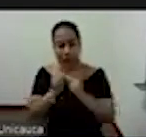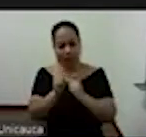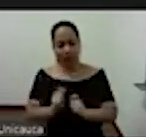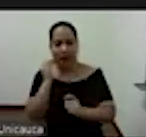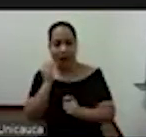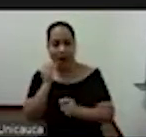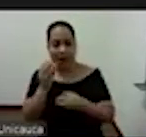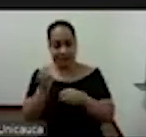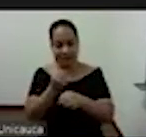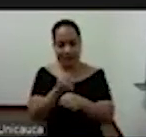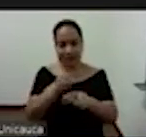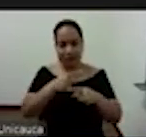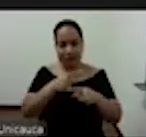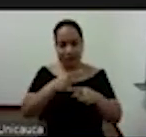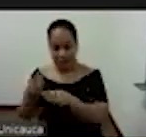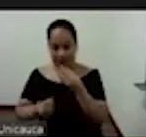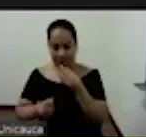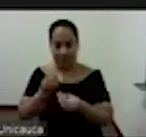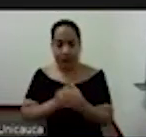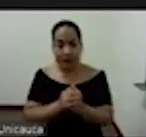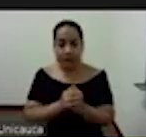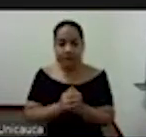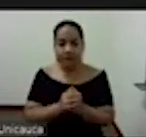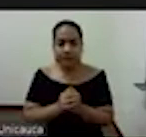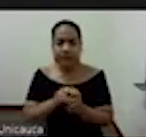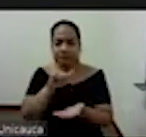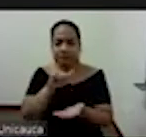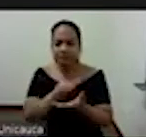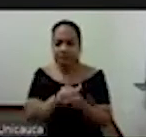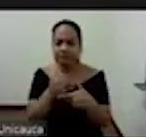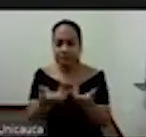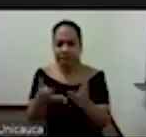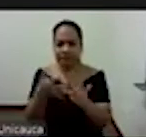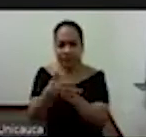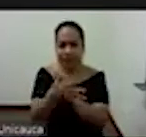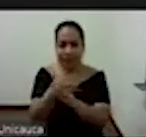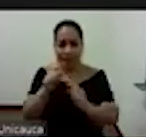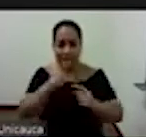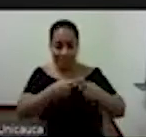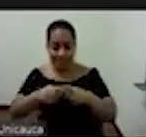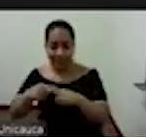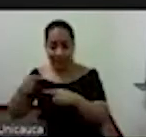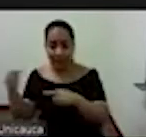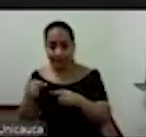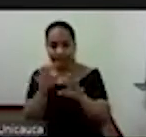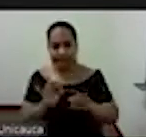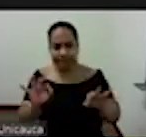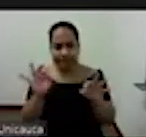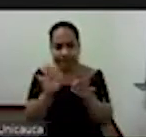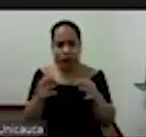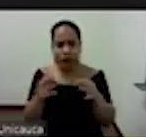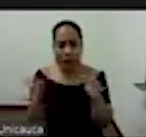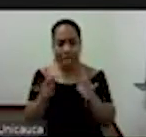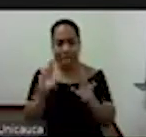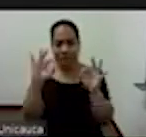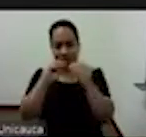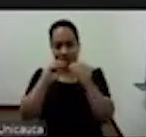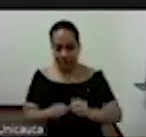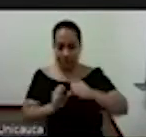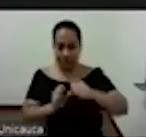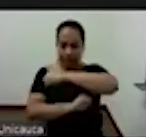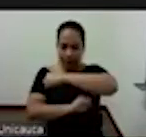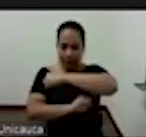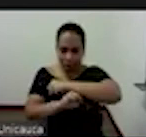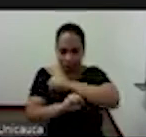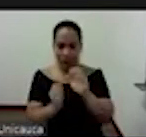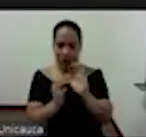labor. En este sentido, entonces, hablar del tejido permite detenerse en la forma, estructura,